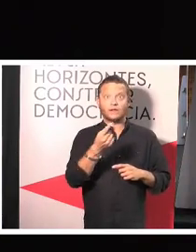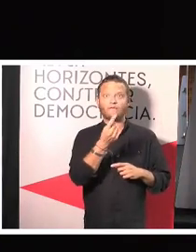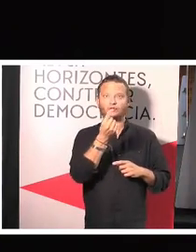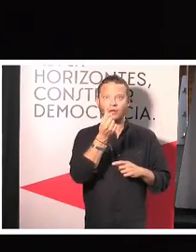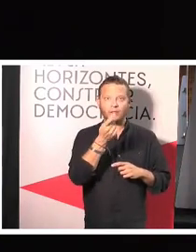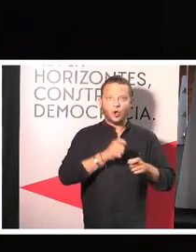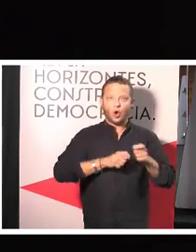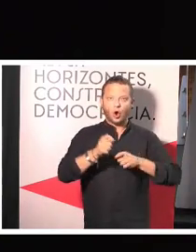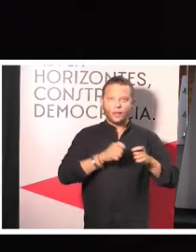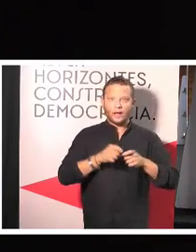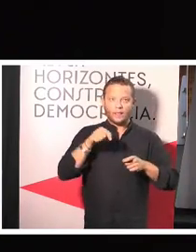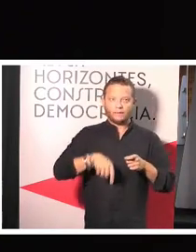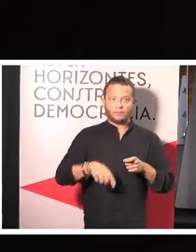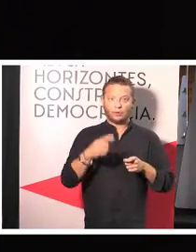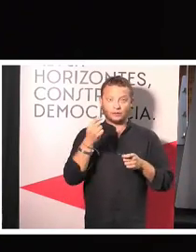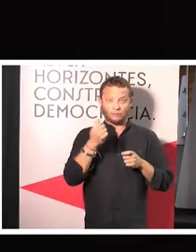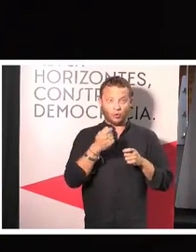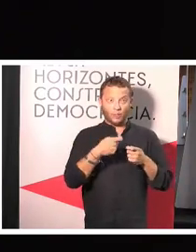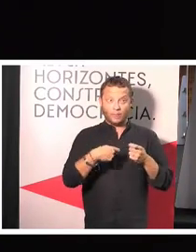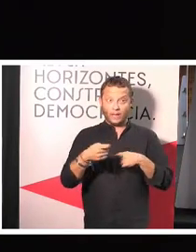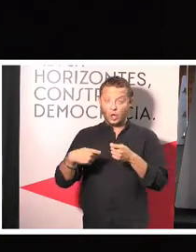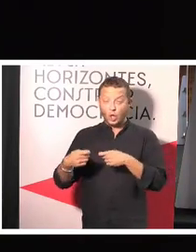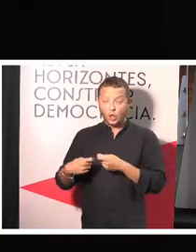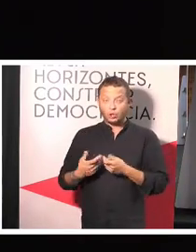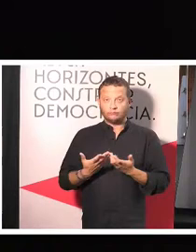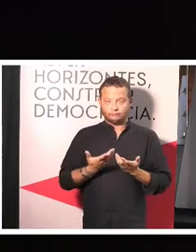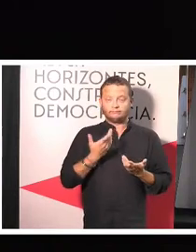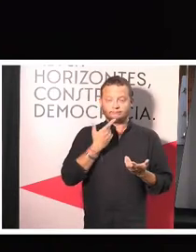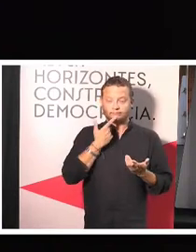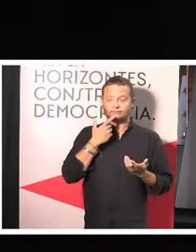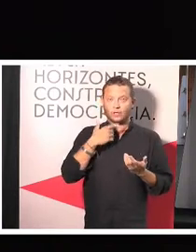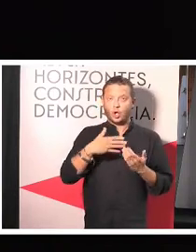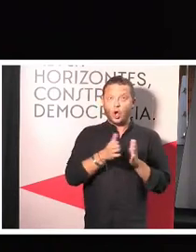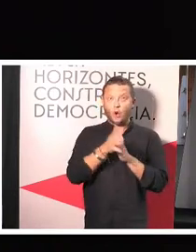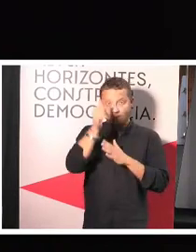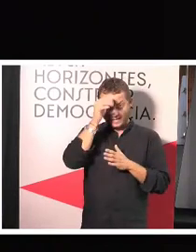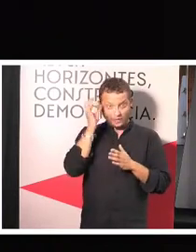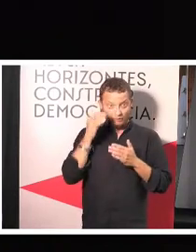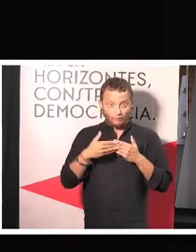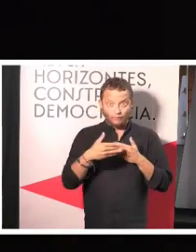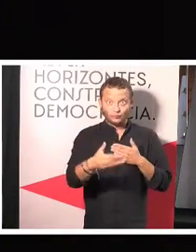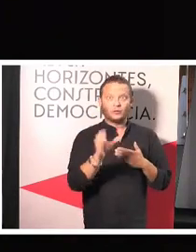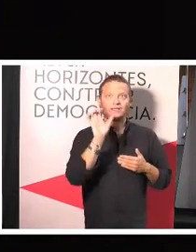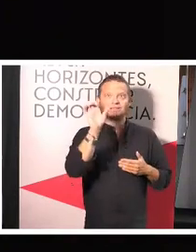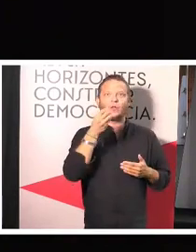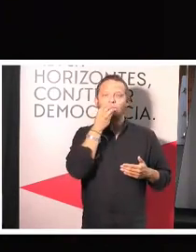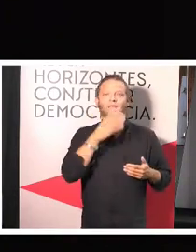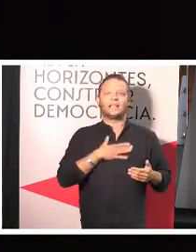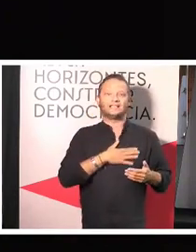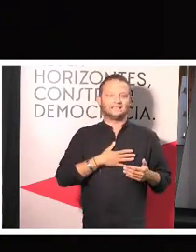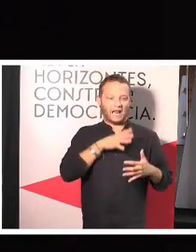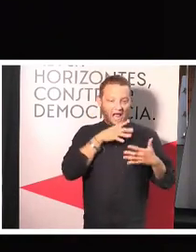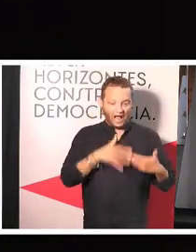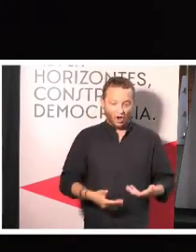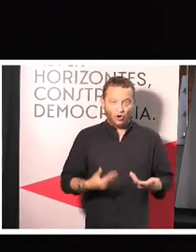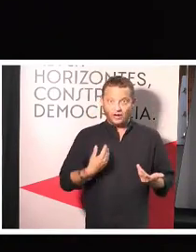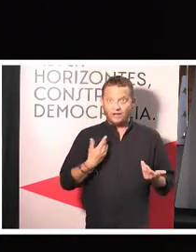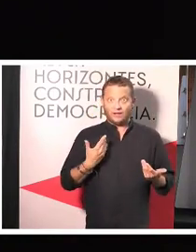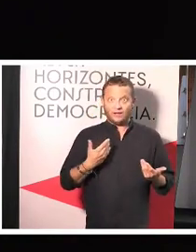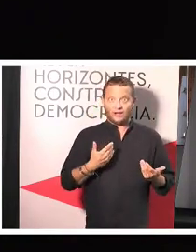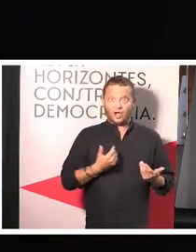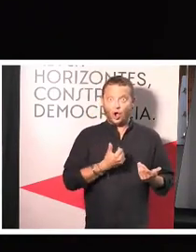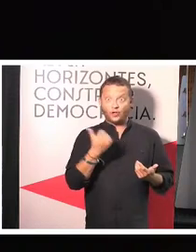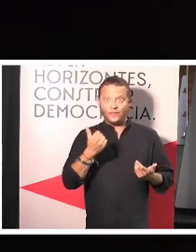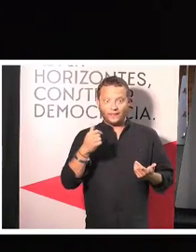fiscalización coordinada de este tipo de negocios, os aseguro, compañeras y compañeros, que los Estados de bienestar, tal y como los conocemos, los Estados